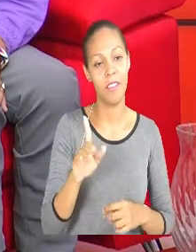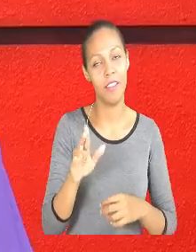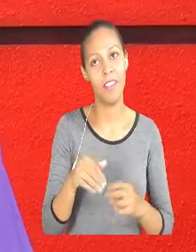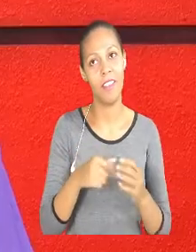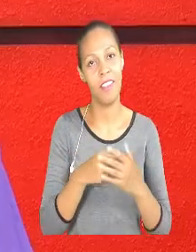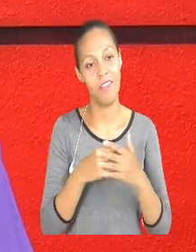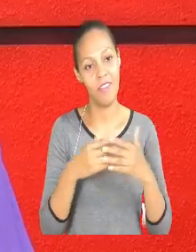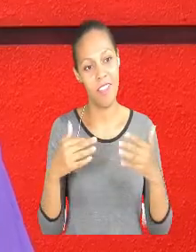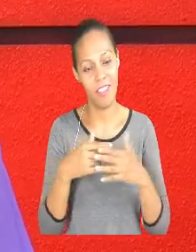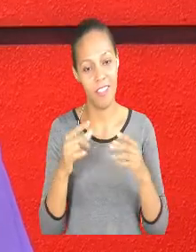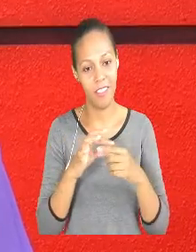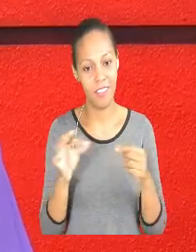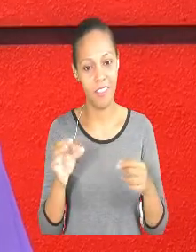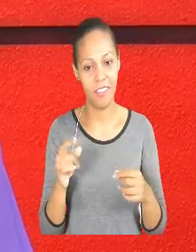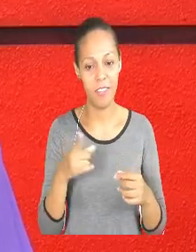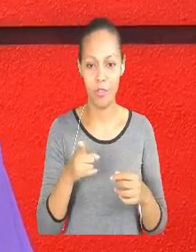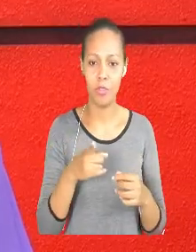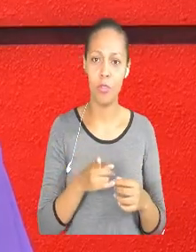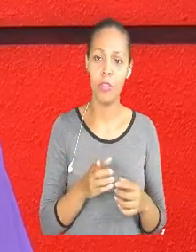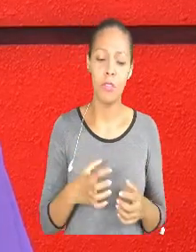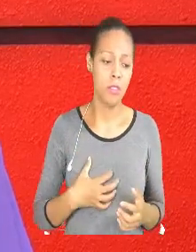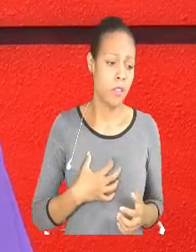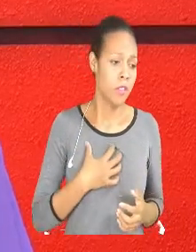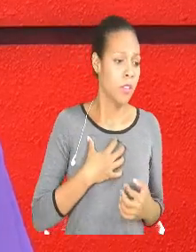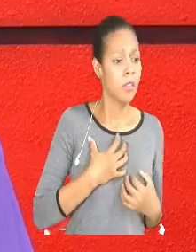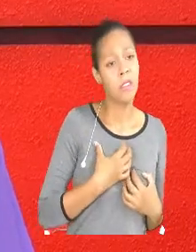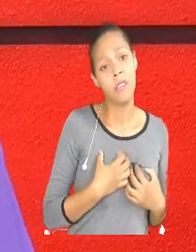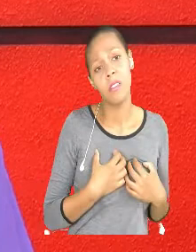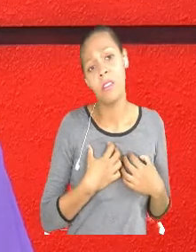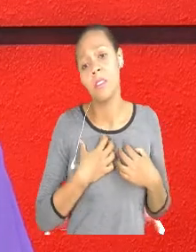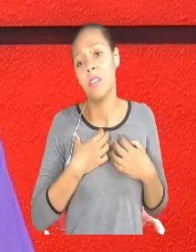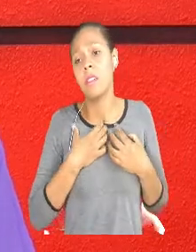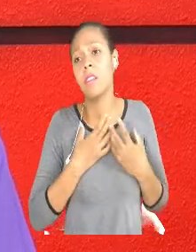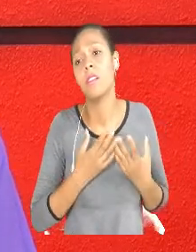frase, ¿cómo naufragan mis miedos si navego en tu mirada?